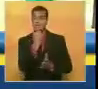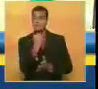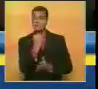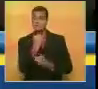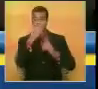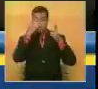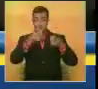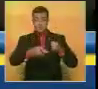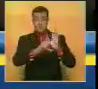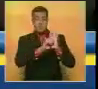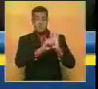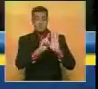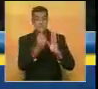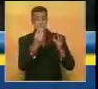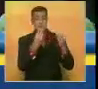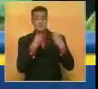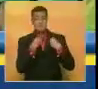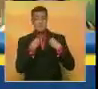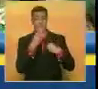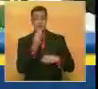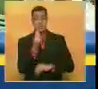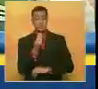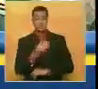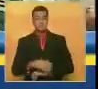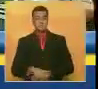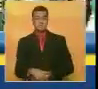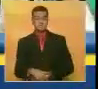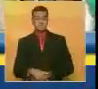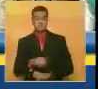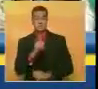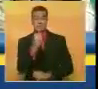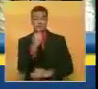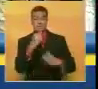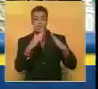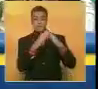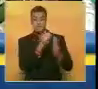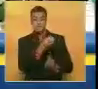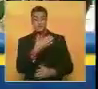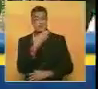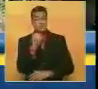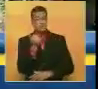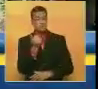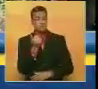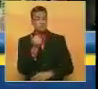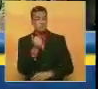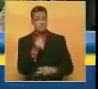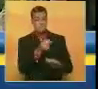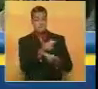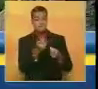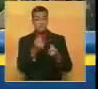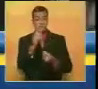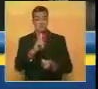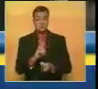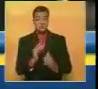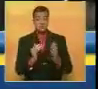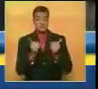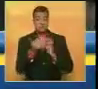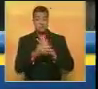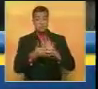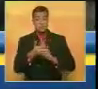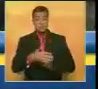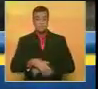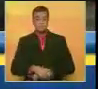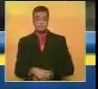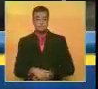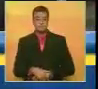existir una ley de primera vivienda para los jóvenes. Señala que Miraflores debe invertir mejor los recursos del país con el fin de solucionar los problemas de